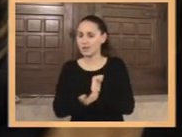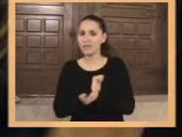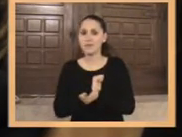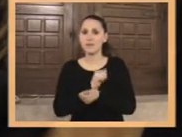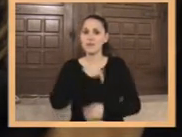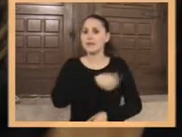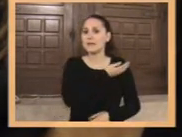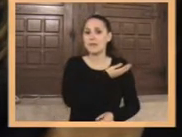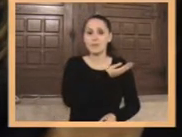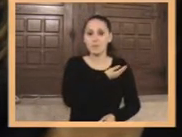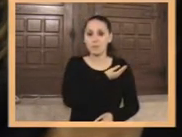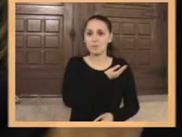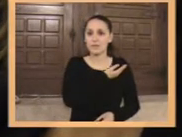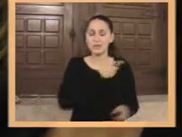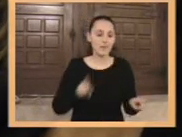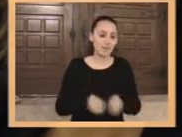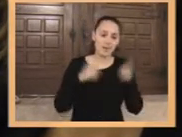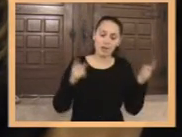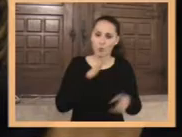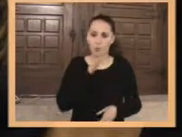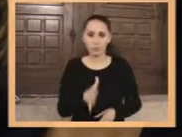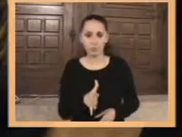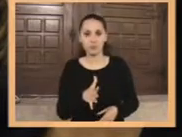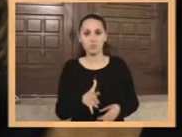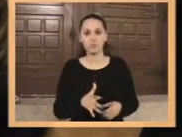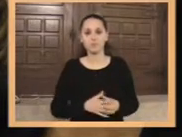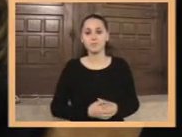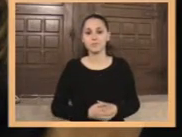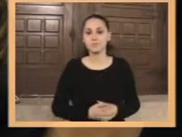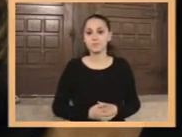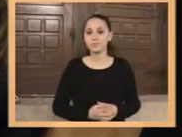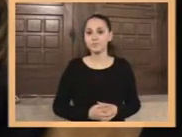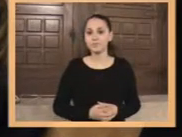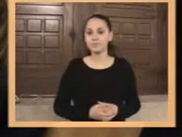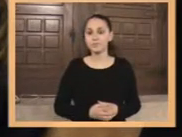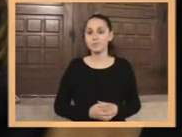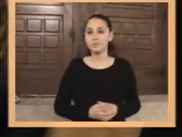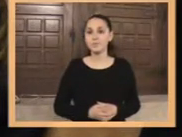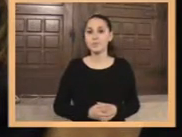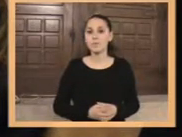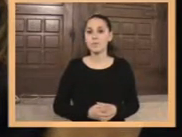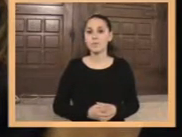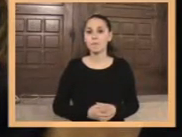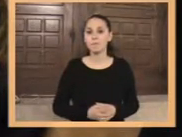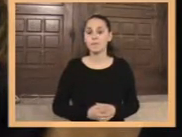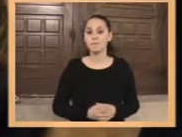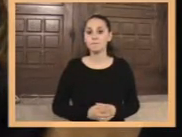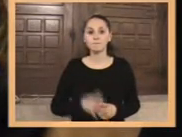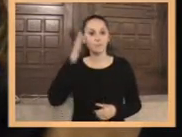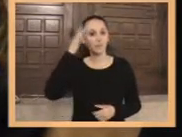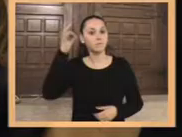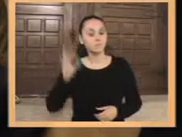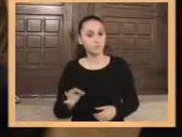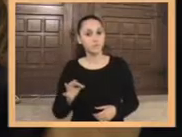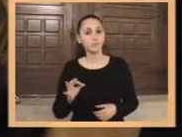cual sea el camino que nos ha llevado a ello, ahí de eso he discutido bastante, ¿no? Claro, creo que en este